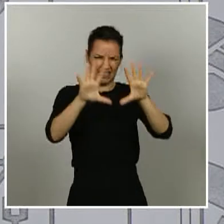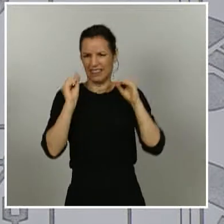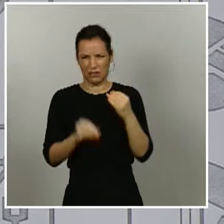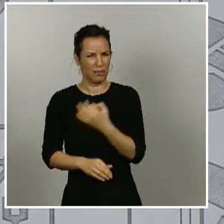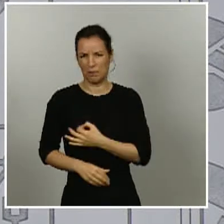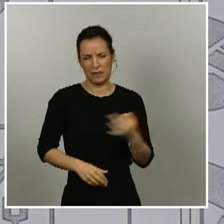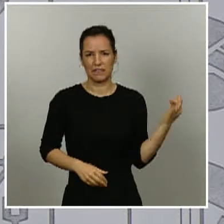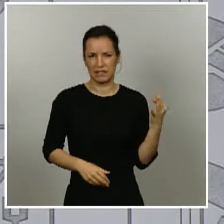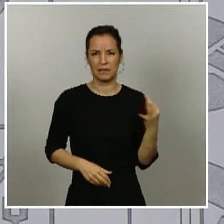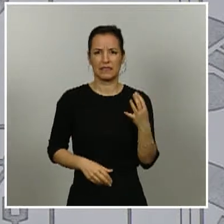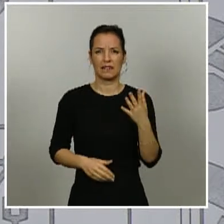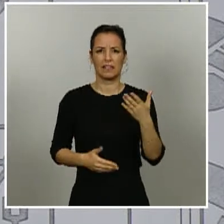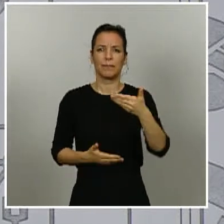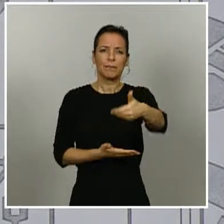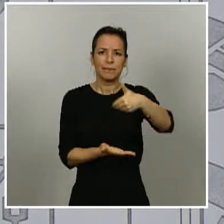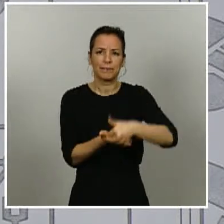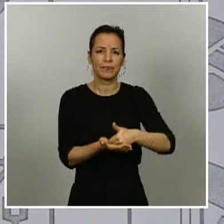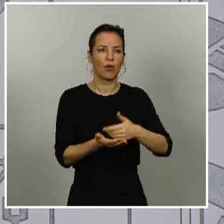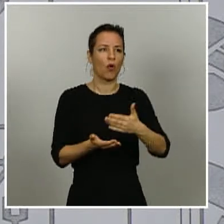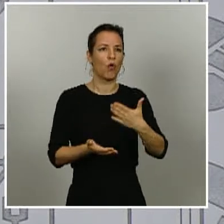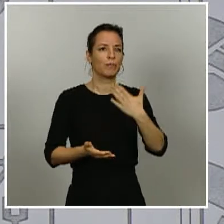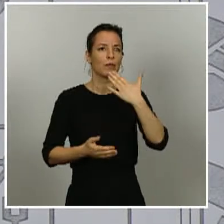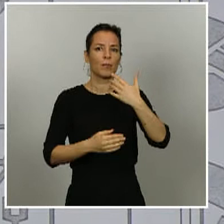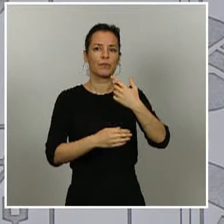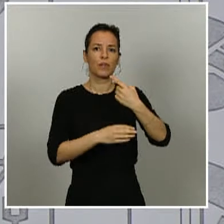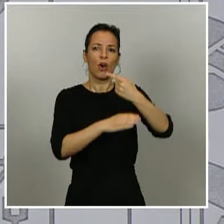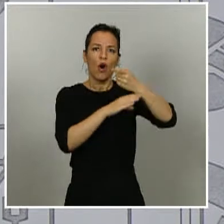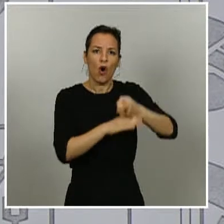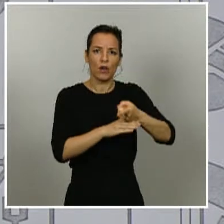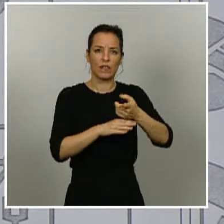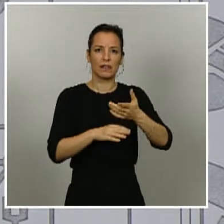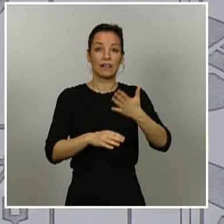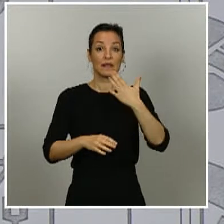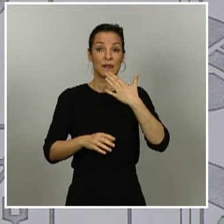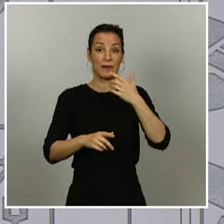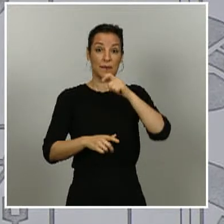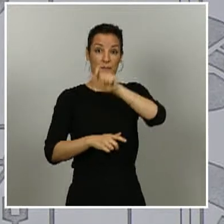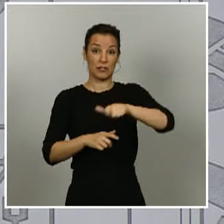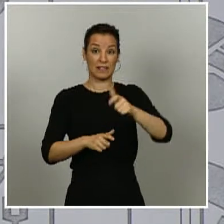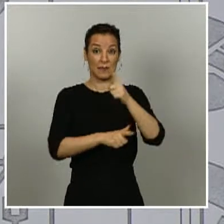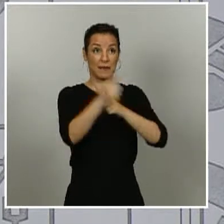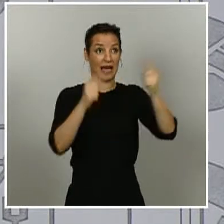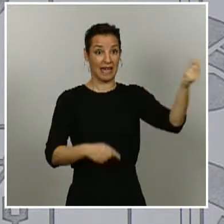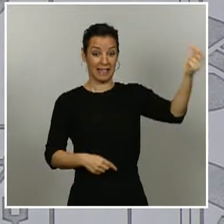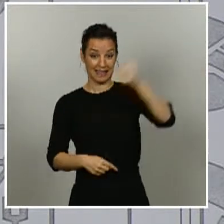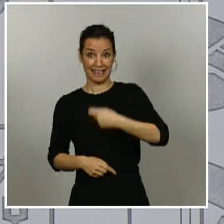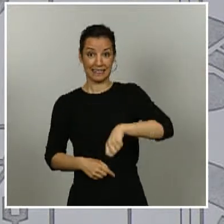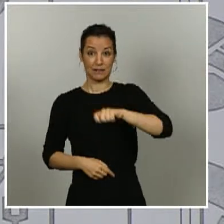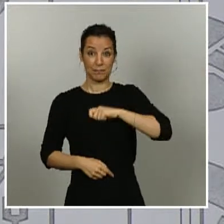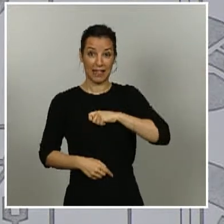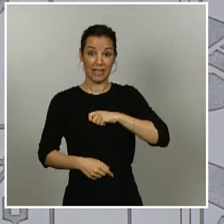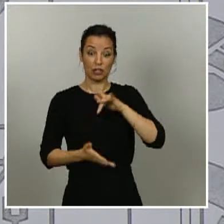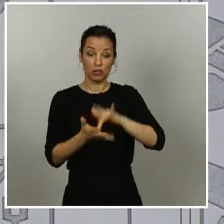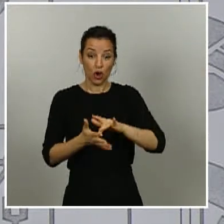la solicitud o la orden en la que se proponen cuarentenas a los viajeros que vengan a España, aquellos que no sean, hay algunas excepciones